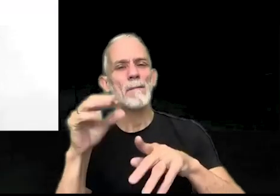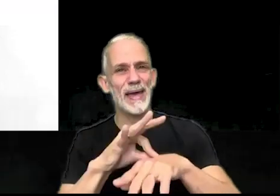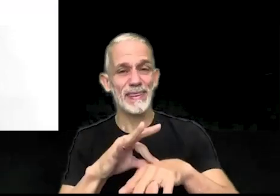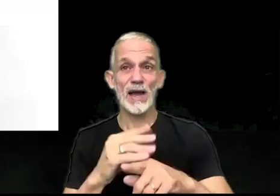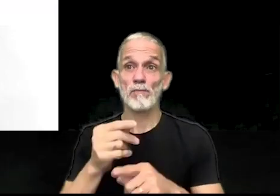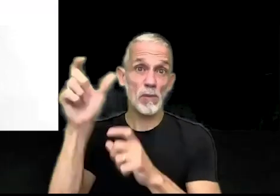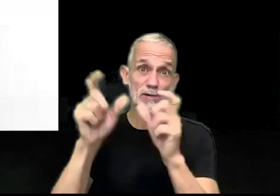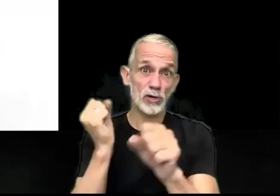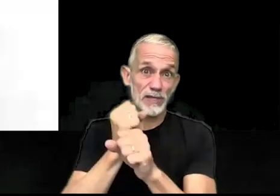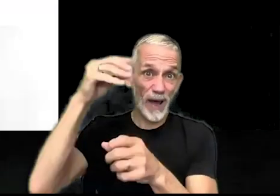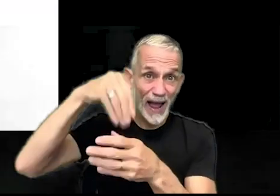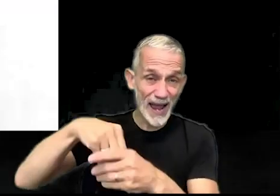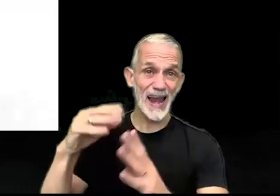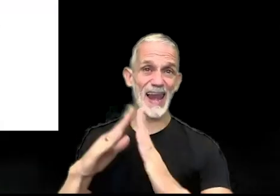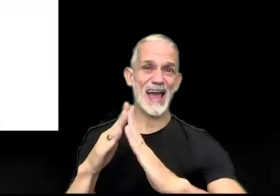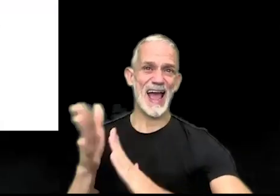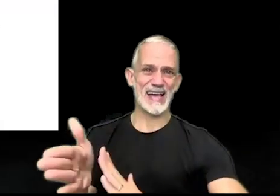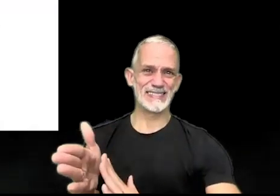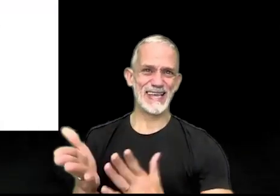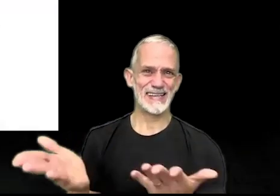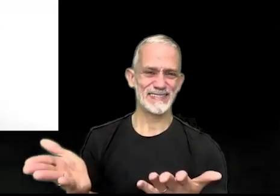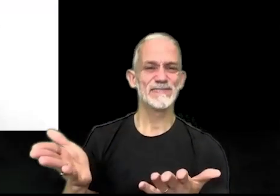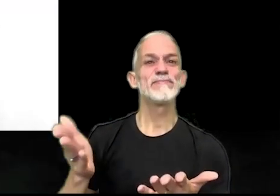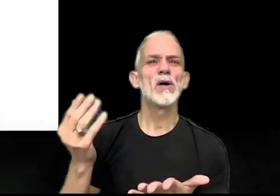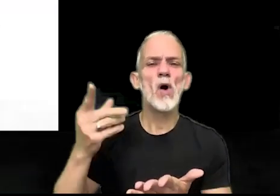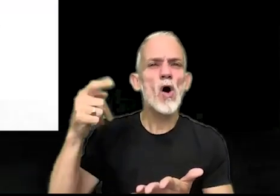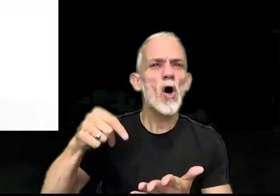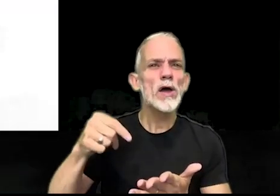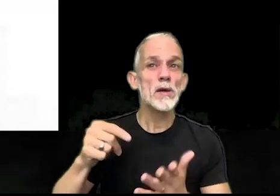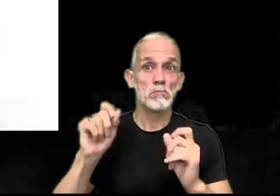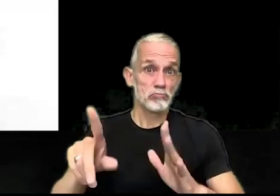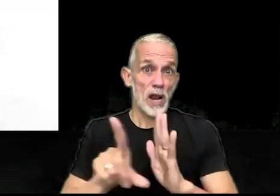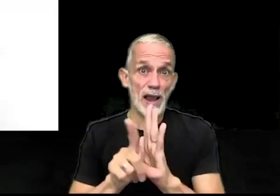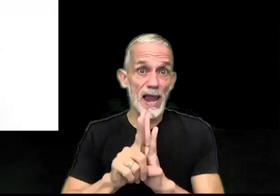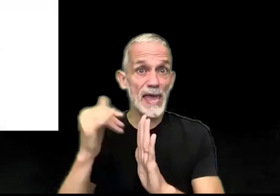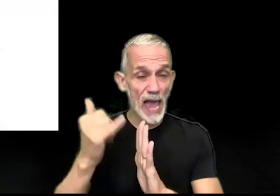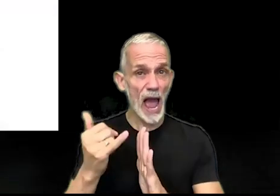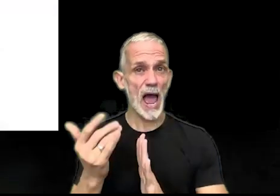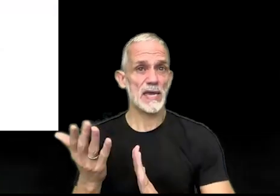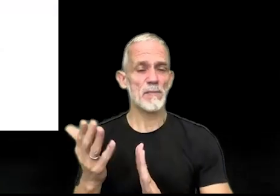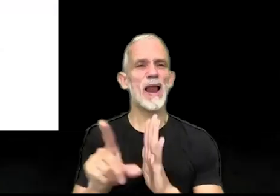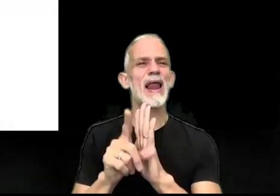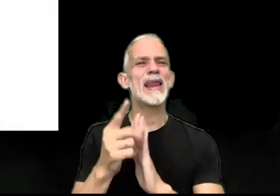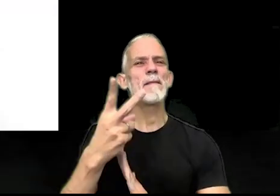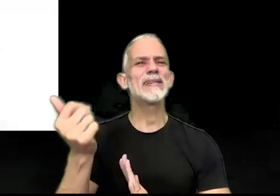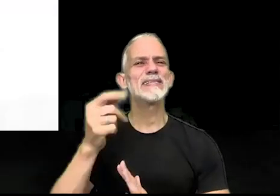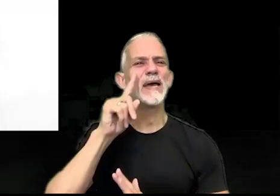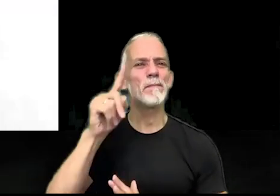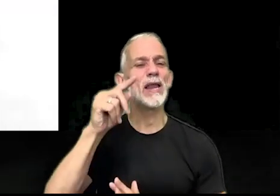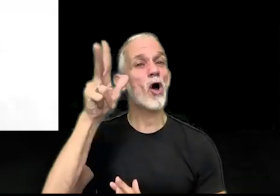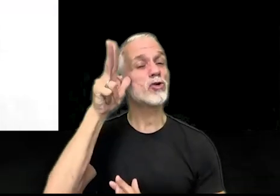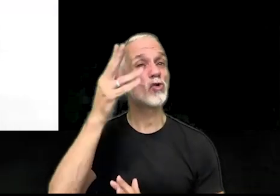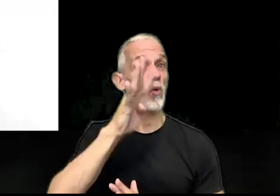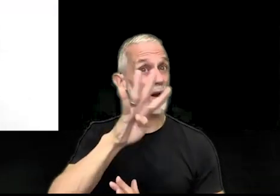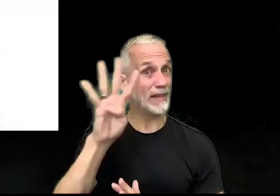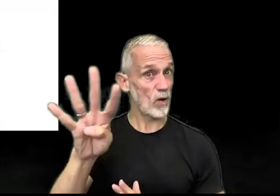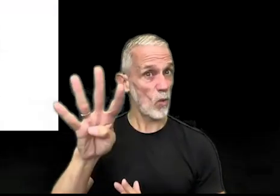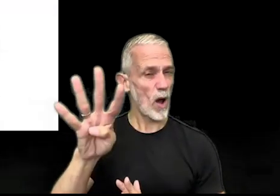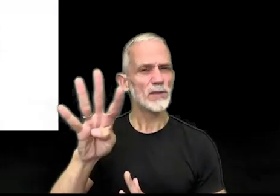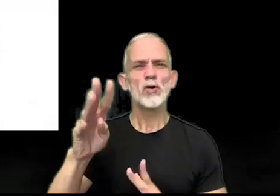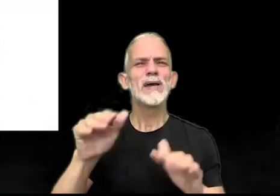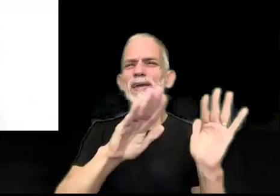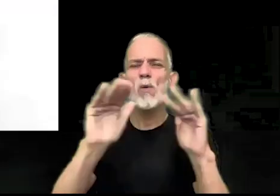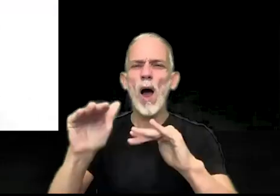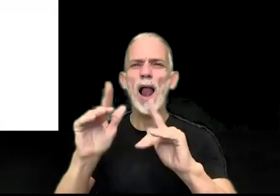de casas particulares que tiene hoy su propia ley previsional, que es la ley 26844, que es